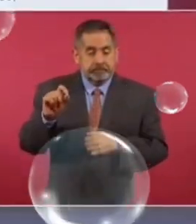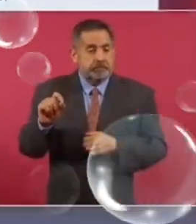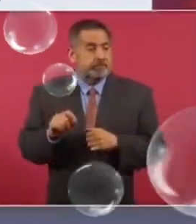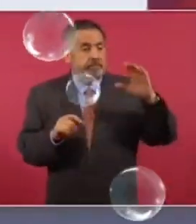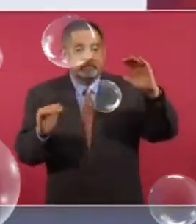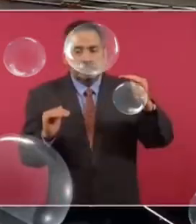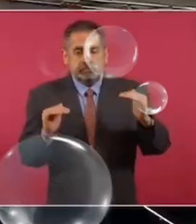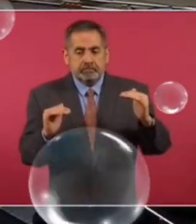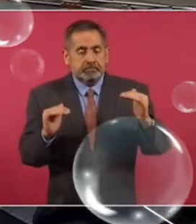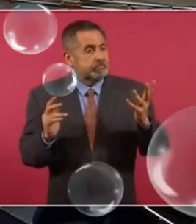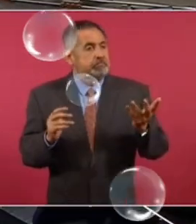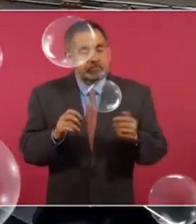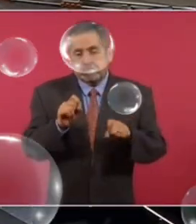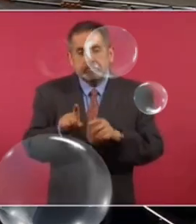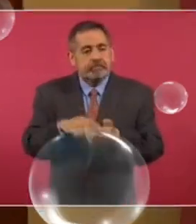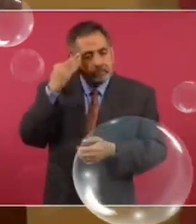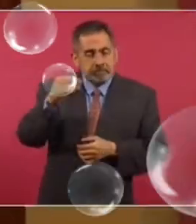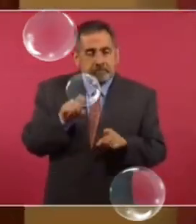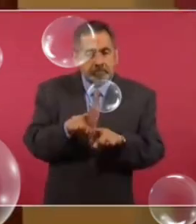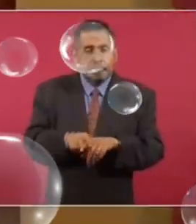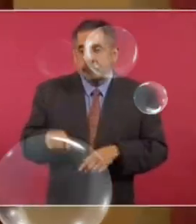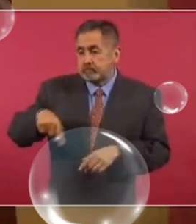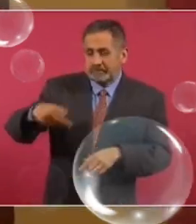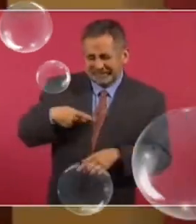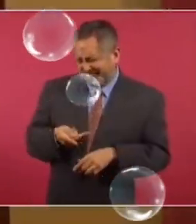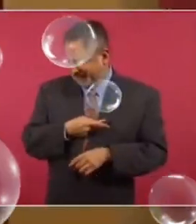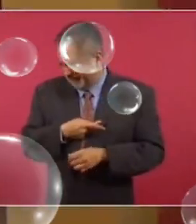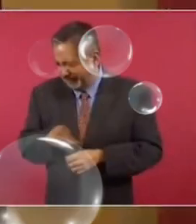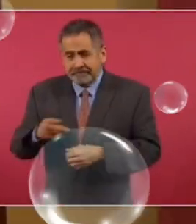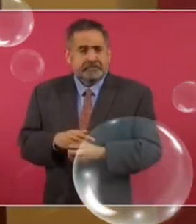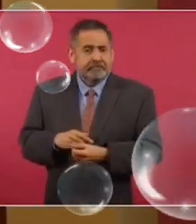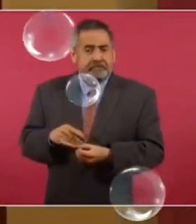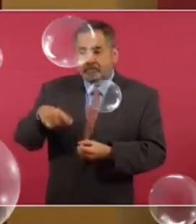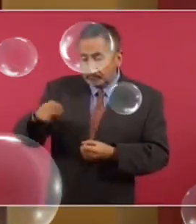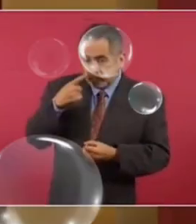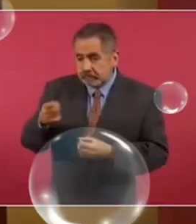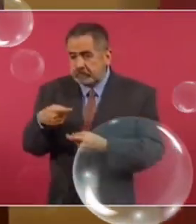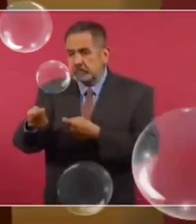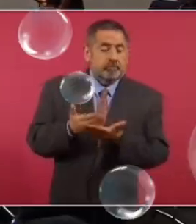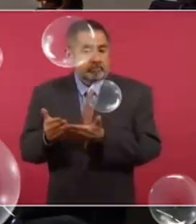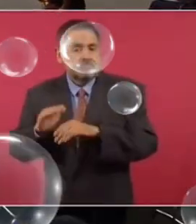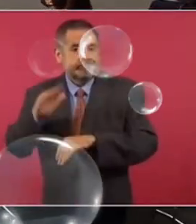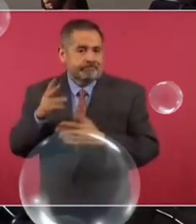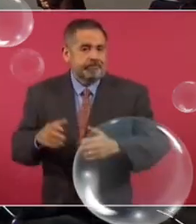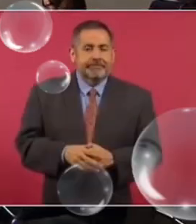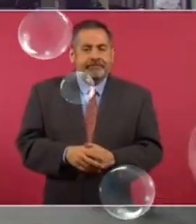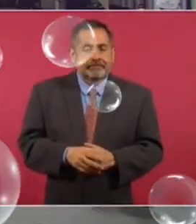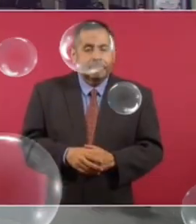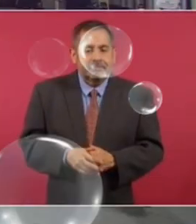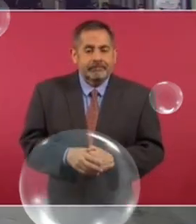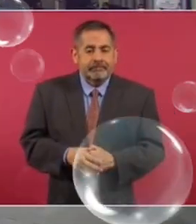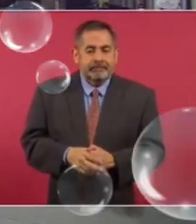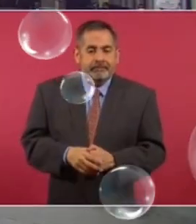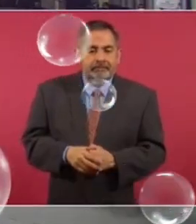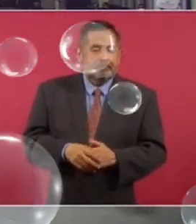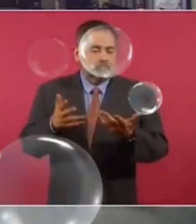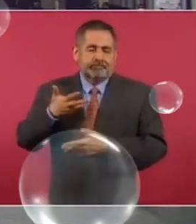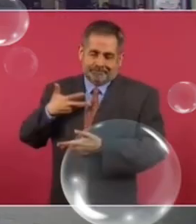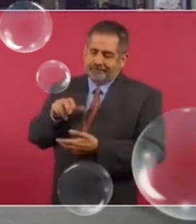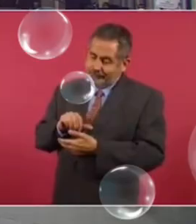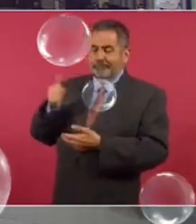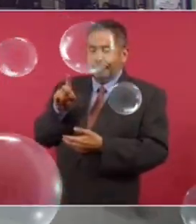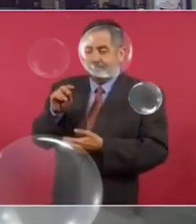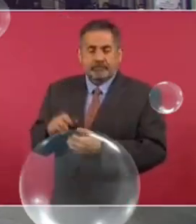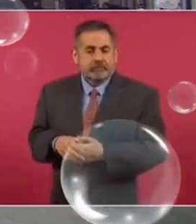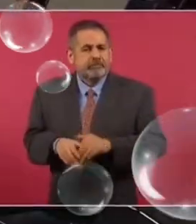redujo a 16 veces. Asimismo, en ese periodo, los más pobres fueron los únicos que vieron crecer sus ingresos. Entonces, ¿cuántos tengo otros datos. Sí.